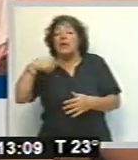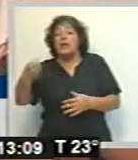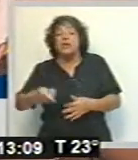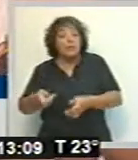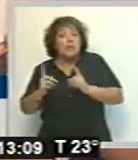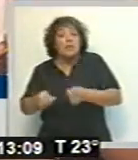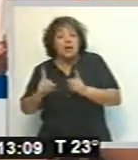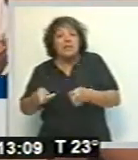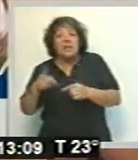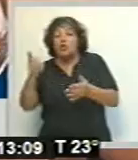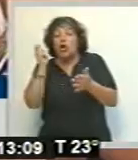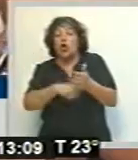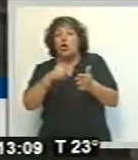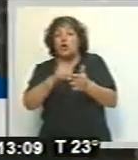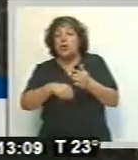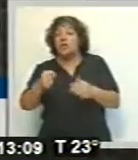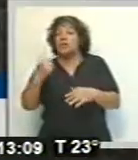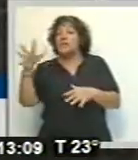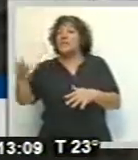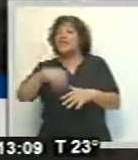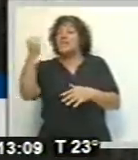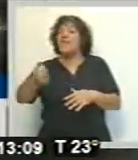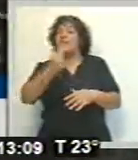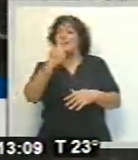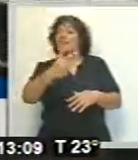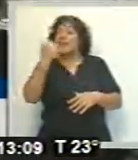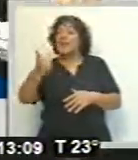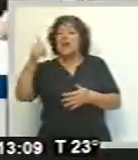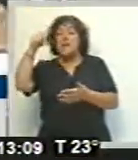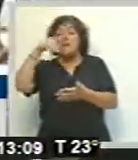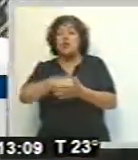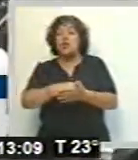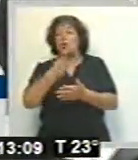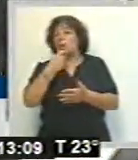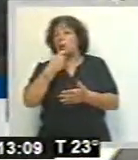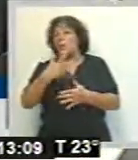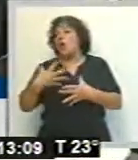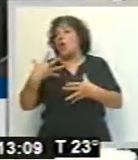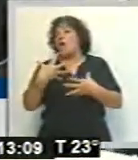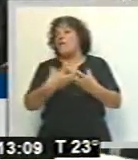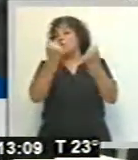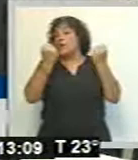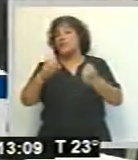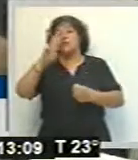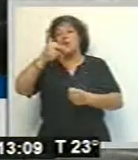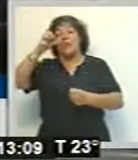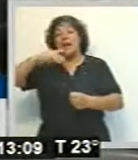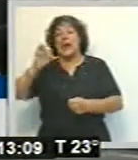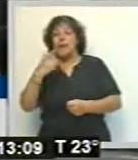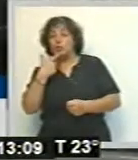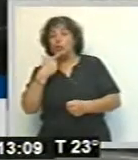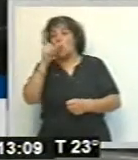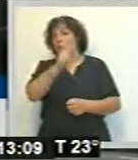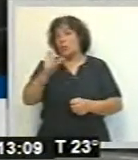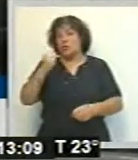teniendo estos contratos que hoy se llevan 36 millones de pesos del presupuesto de salud, los contratos de la Fundación de Ramos, con trabajadores que están negreados,